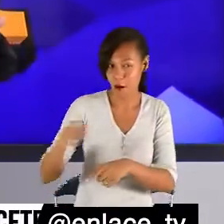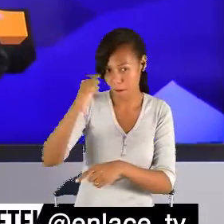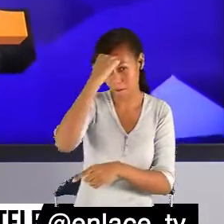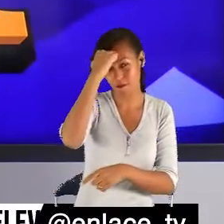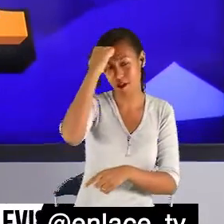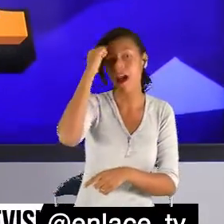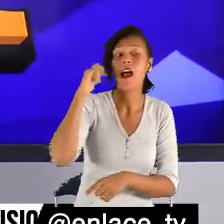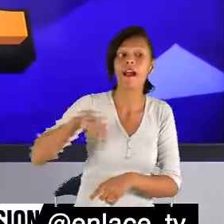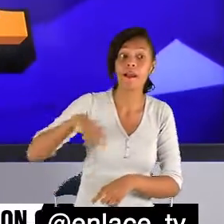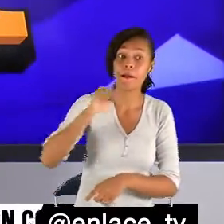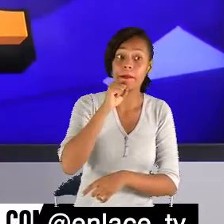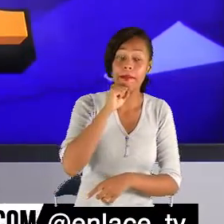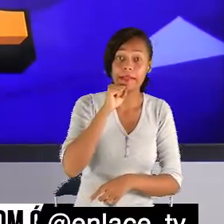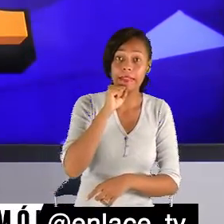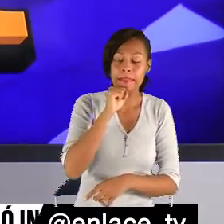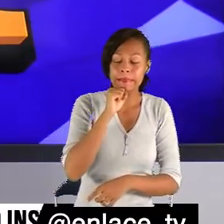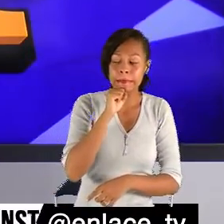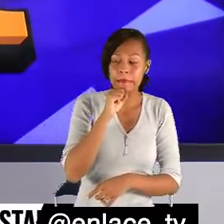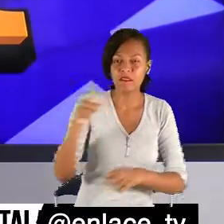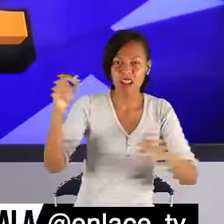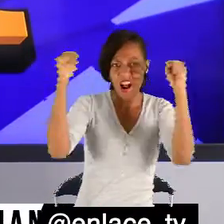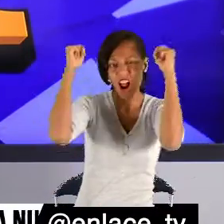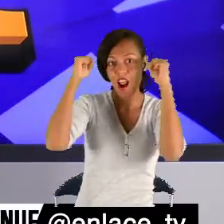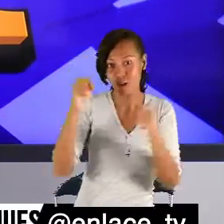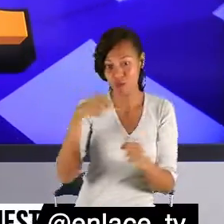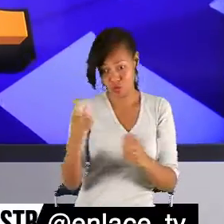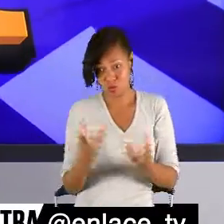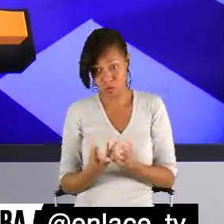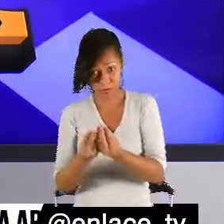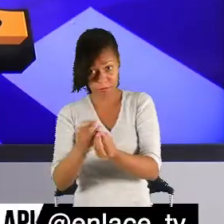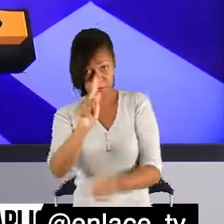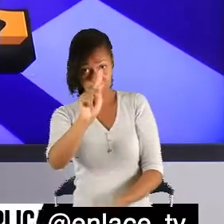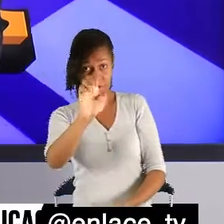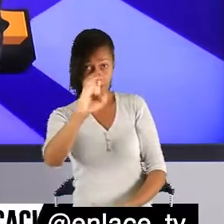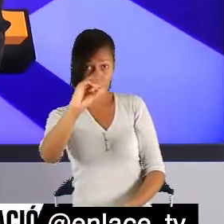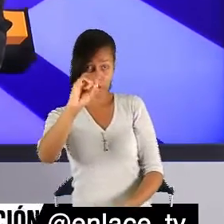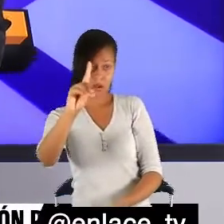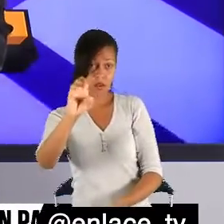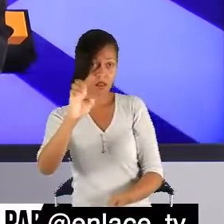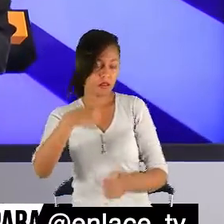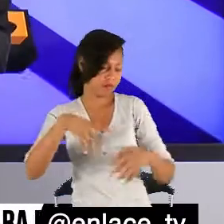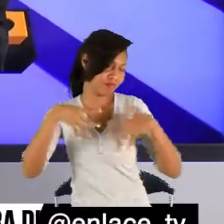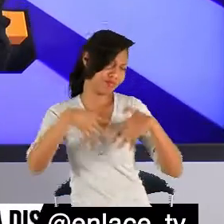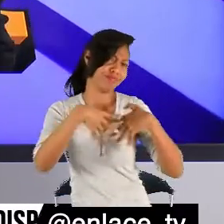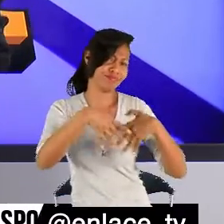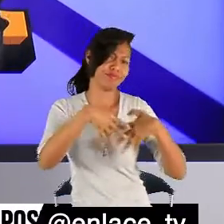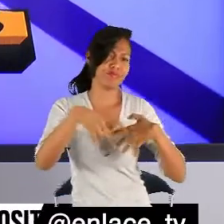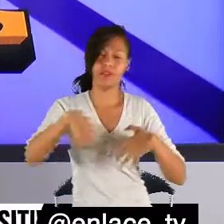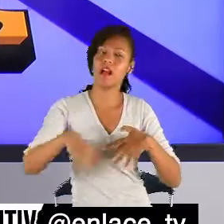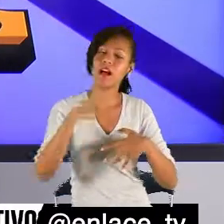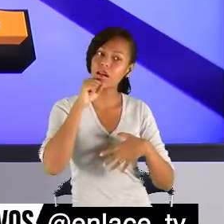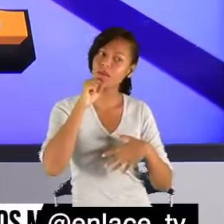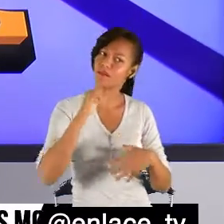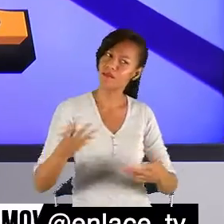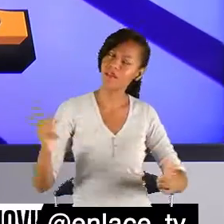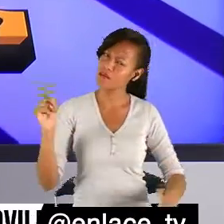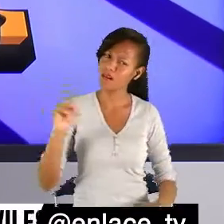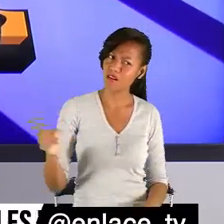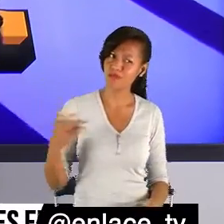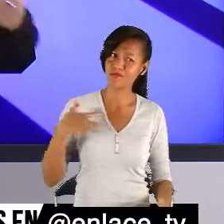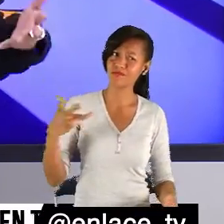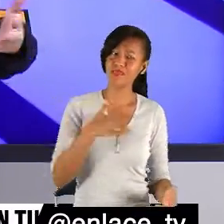unieron al paro nacional convocado por fecode y marcharon por las calles de barrancabermeja exigiendo el mejoramiento de sus servicios de